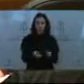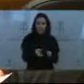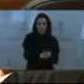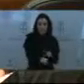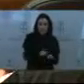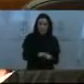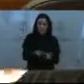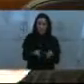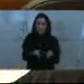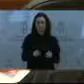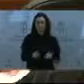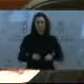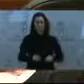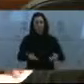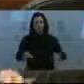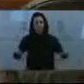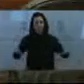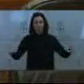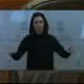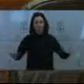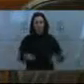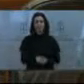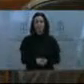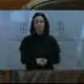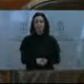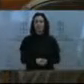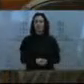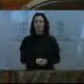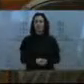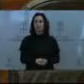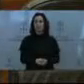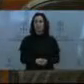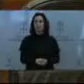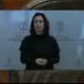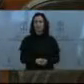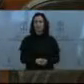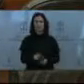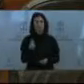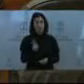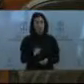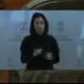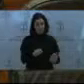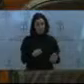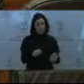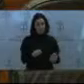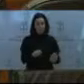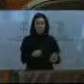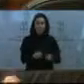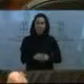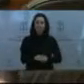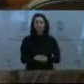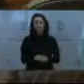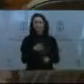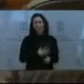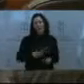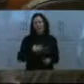bien, si esto es así, no llegaremos a satisfacer en el grado que usted lo ha pedido de